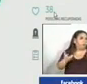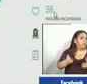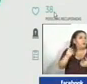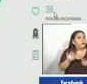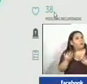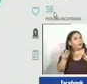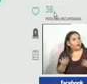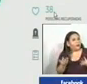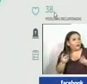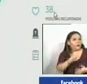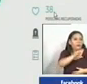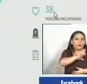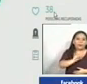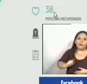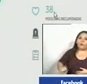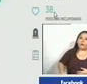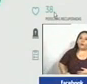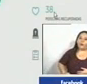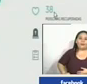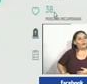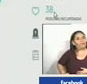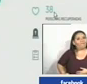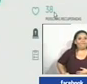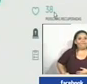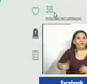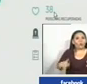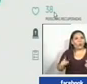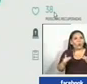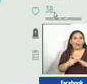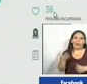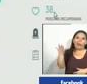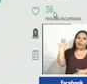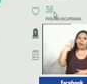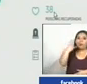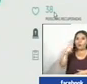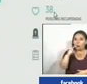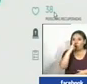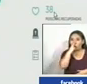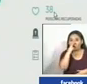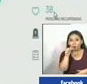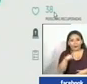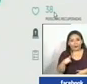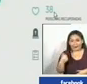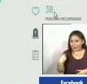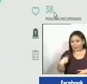en El Salvador la situación pues no se vuelva tan caótica como en junio de este año.